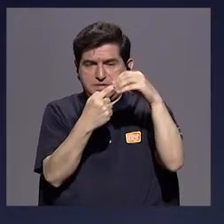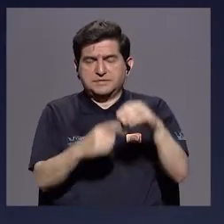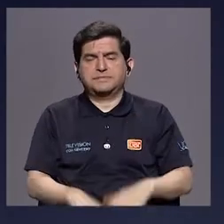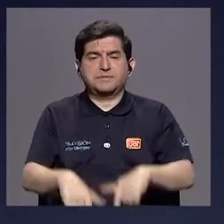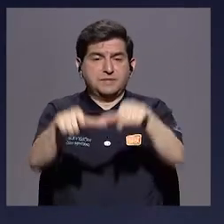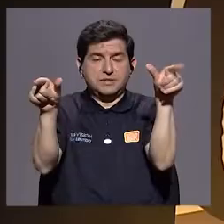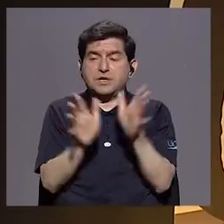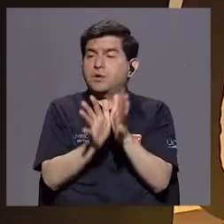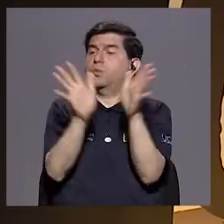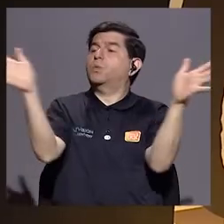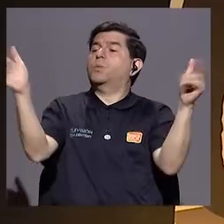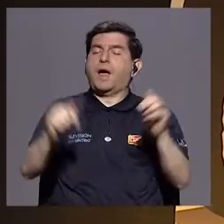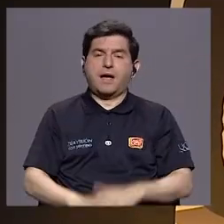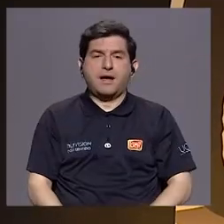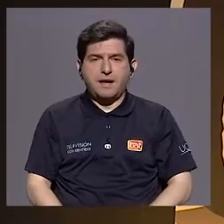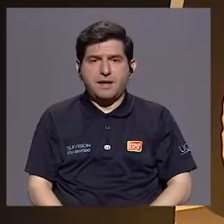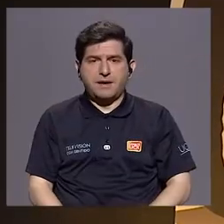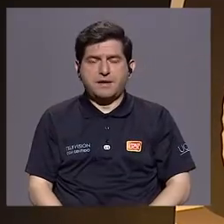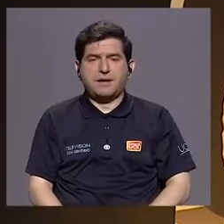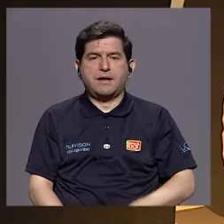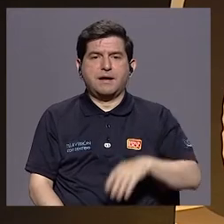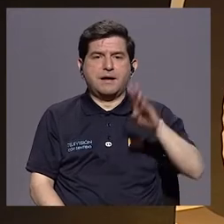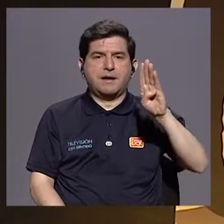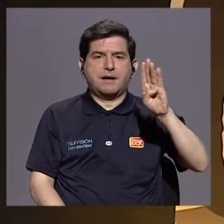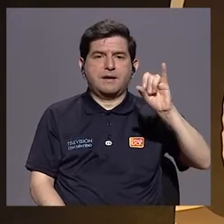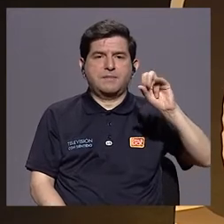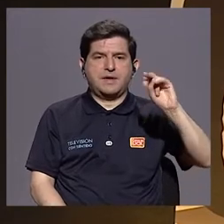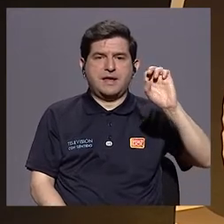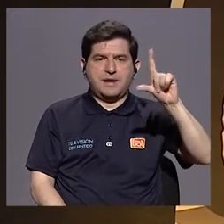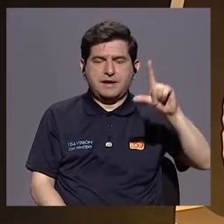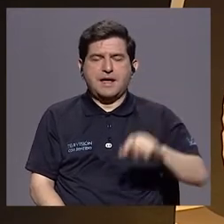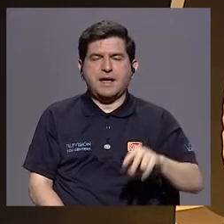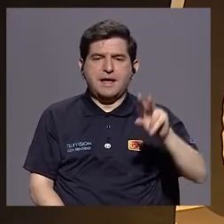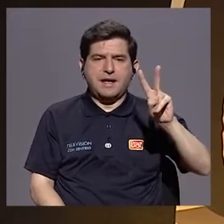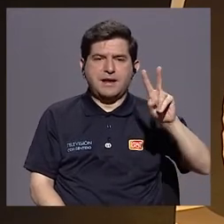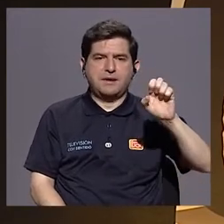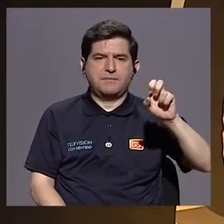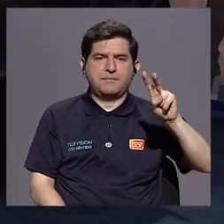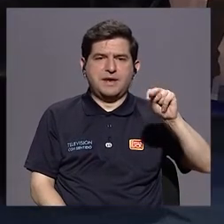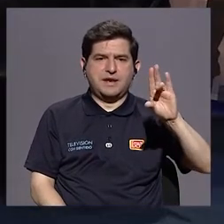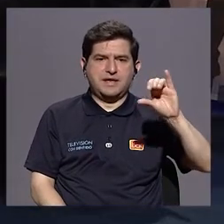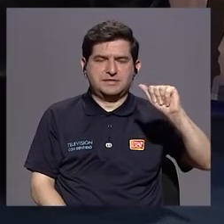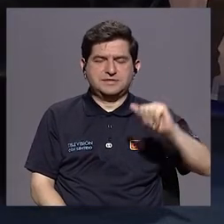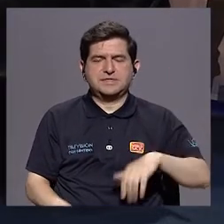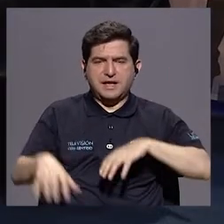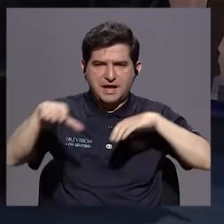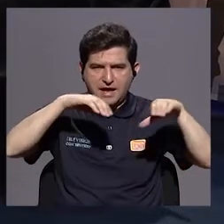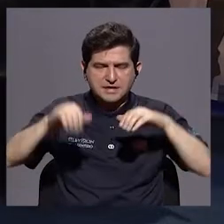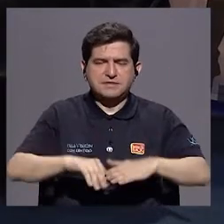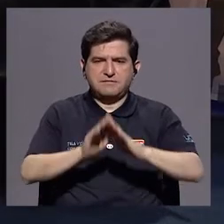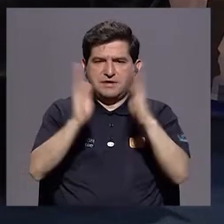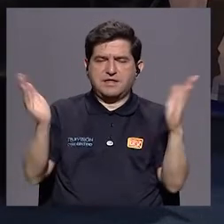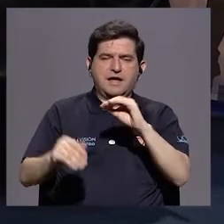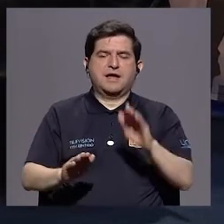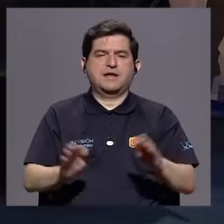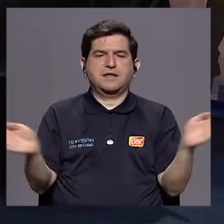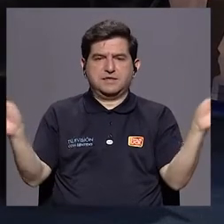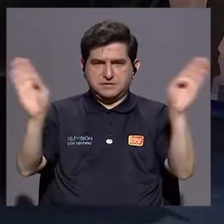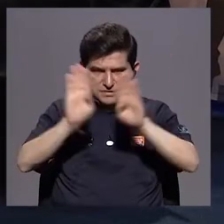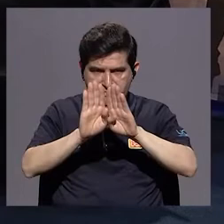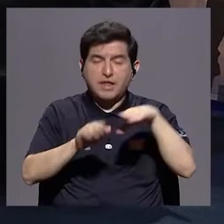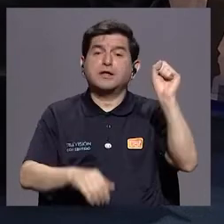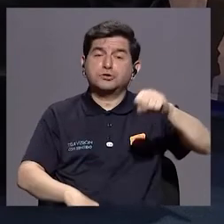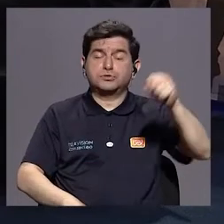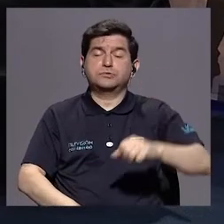sitios públicos la bienal de venecia tiene exhibiciones abiertas y cerradas sí sí y bueno